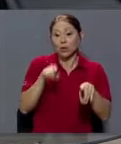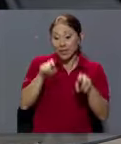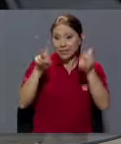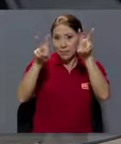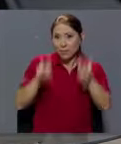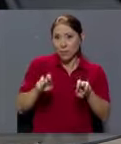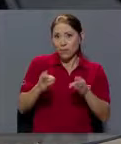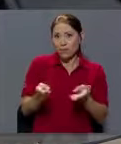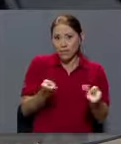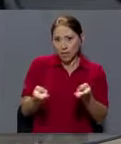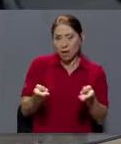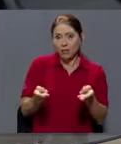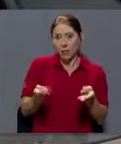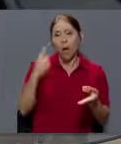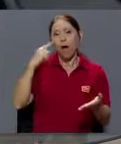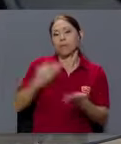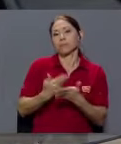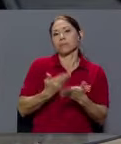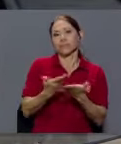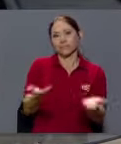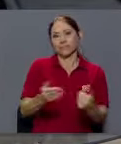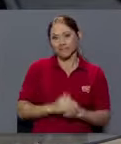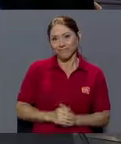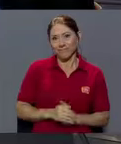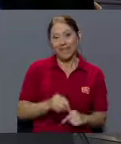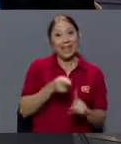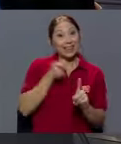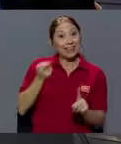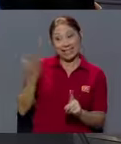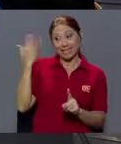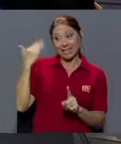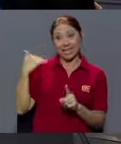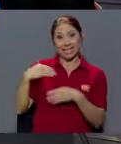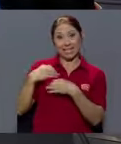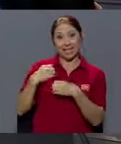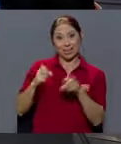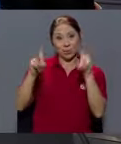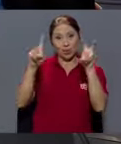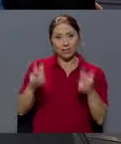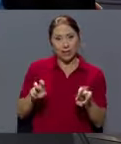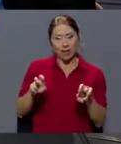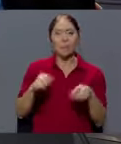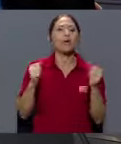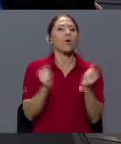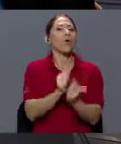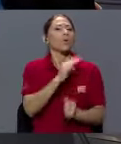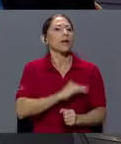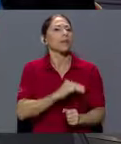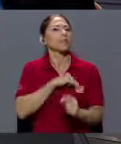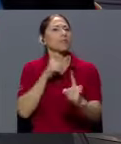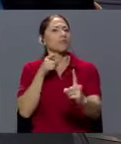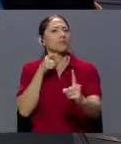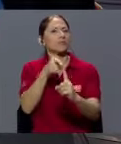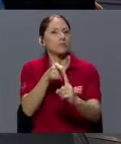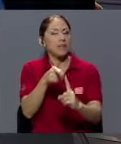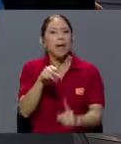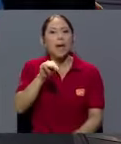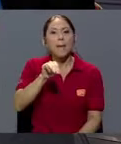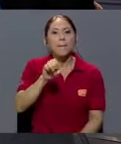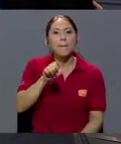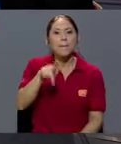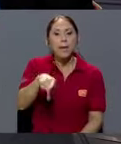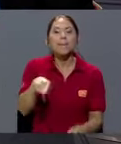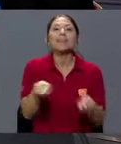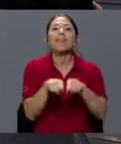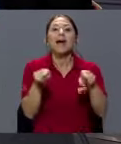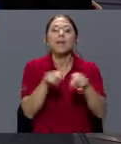y esta prueba de bachillerato ha sido uno de esos indicadores. Desde que se creó con esa misión, con una misión de que el MEP